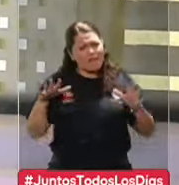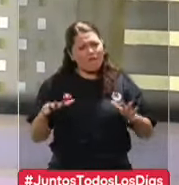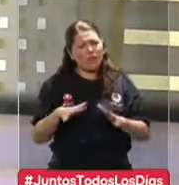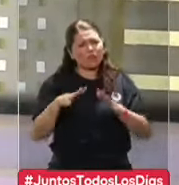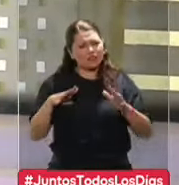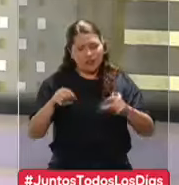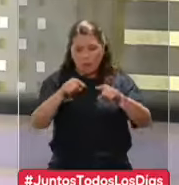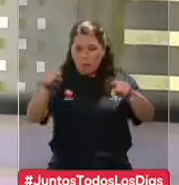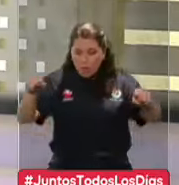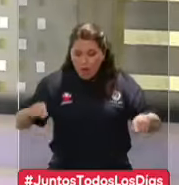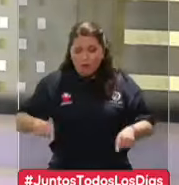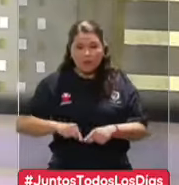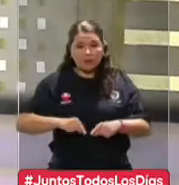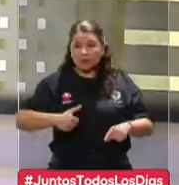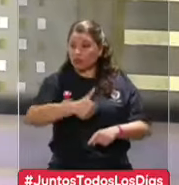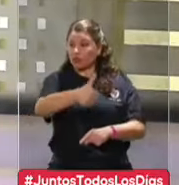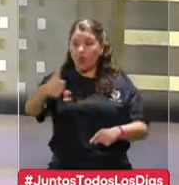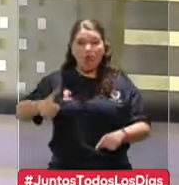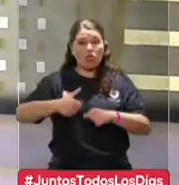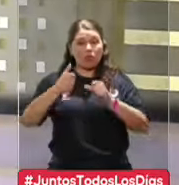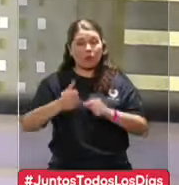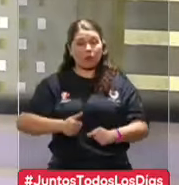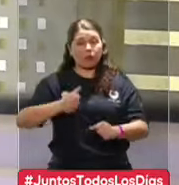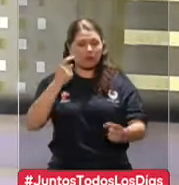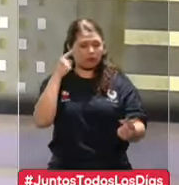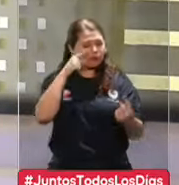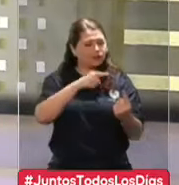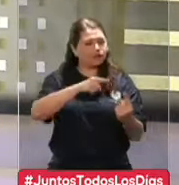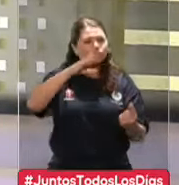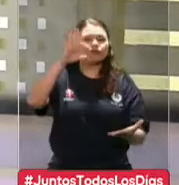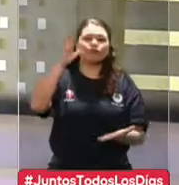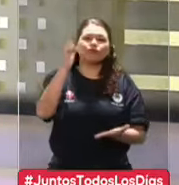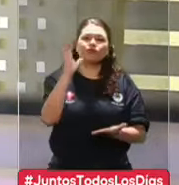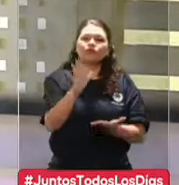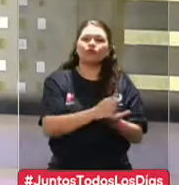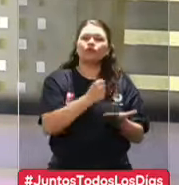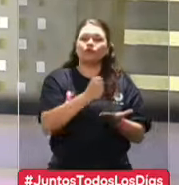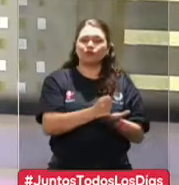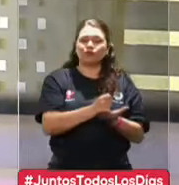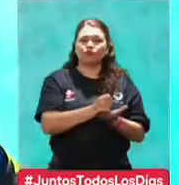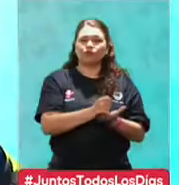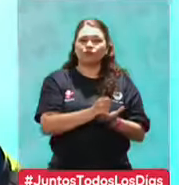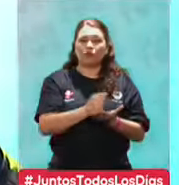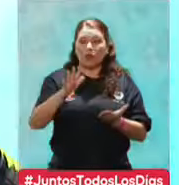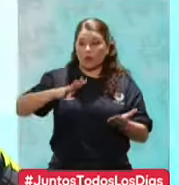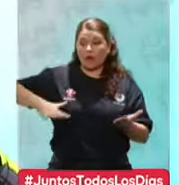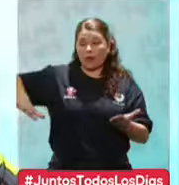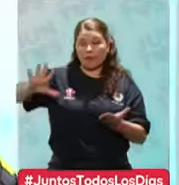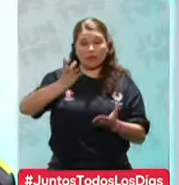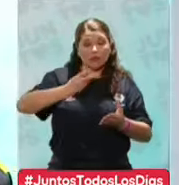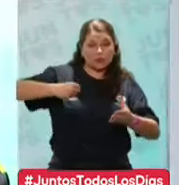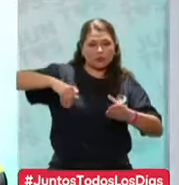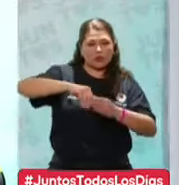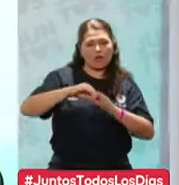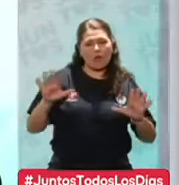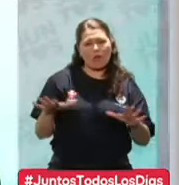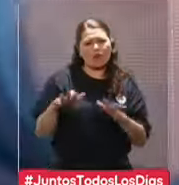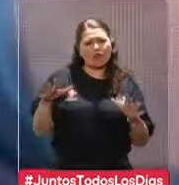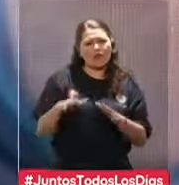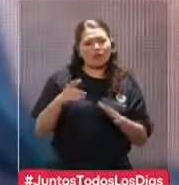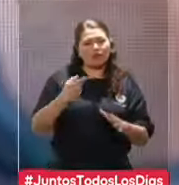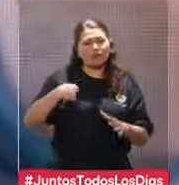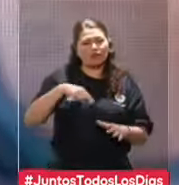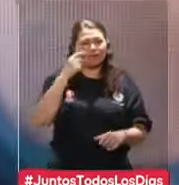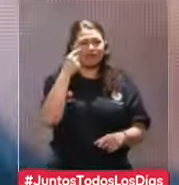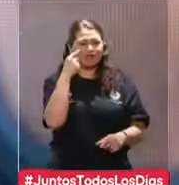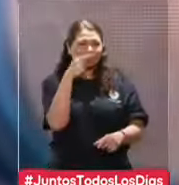puedan cumplir sus objetivos en un ambiente inclusivo y motivador. Y bueno, conocimos la historia de la Cata por su garra, por sus